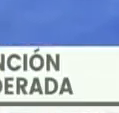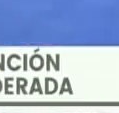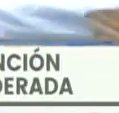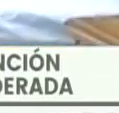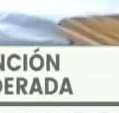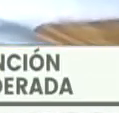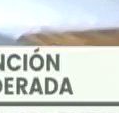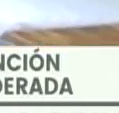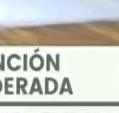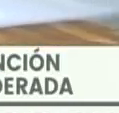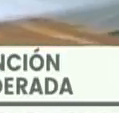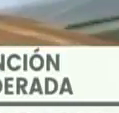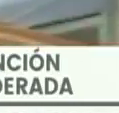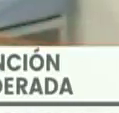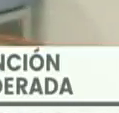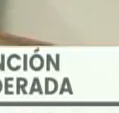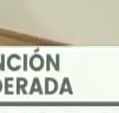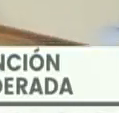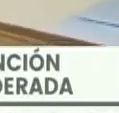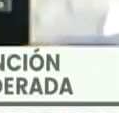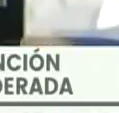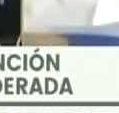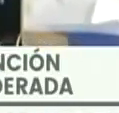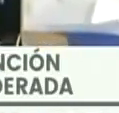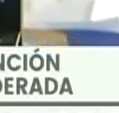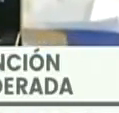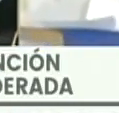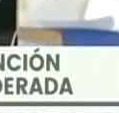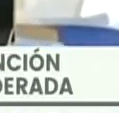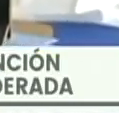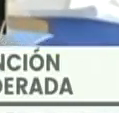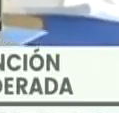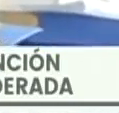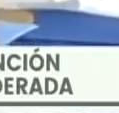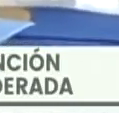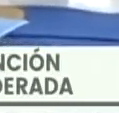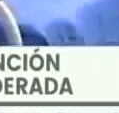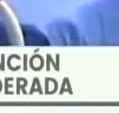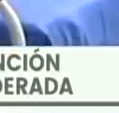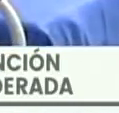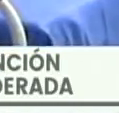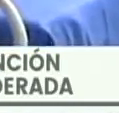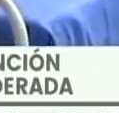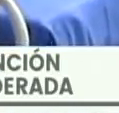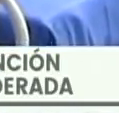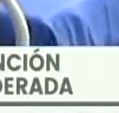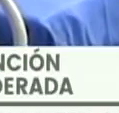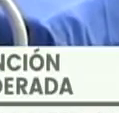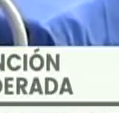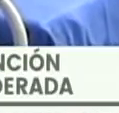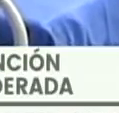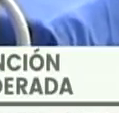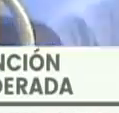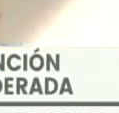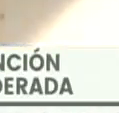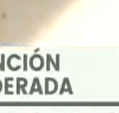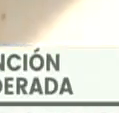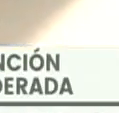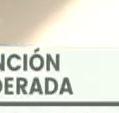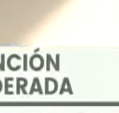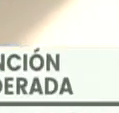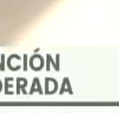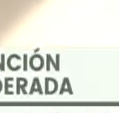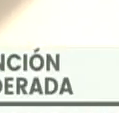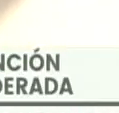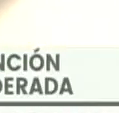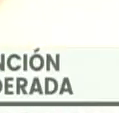a esta clínica popular, monitores multiparámetros, tensiómetros, oxímetros, glucómetros, por supuesto todo el material